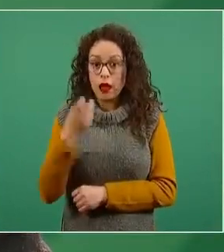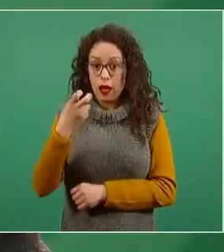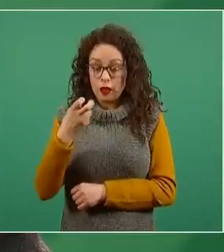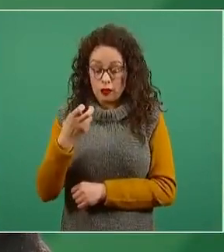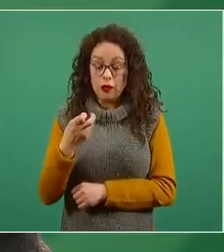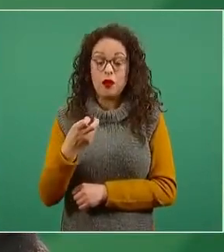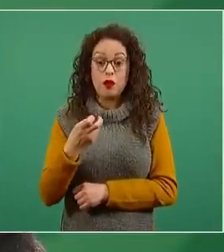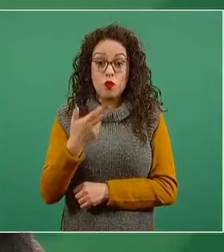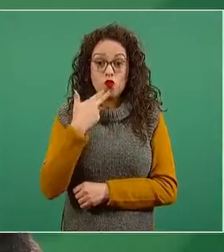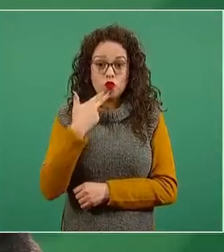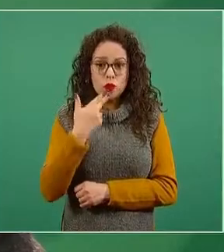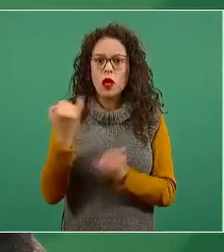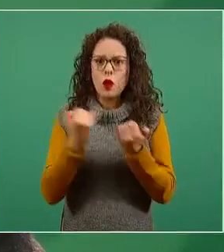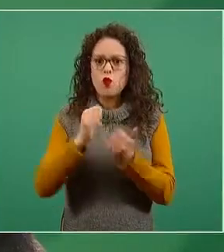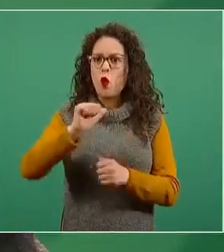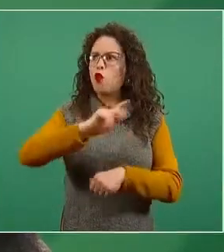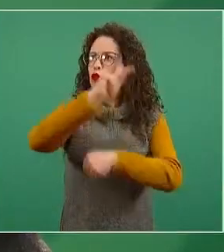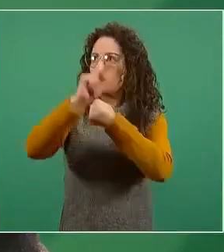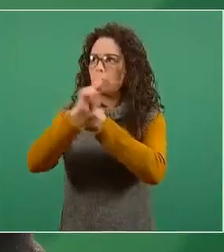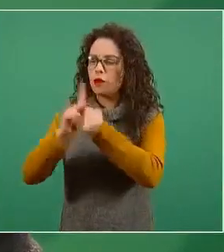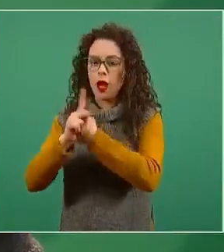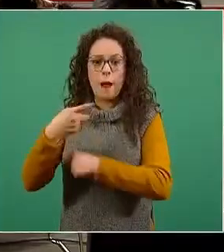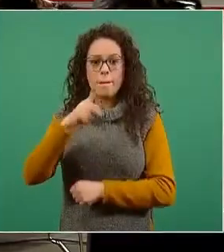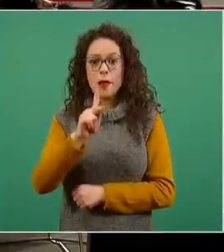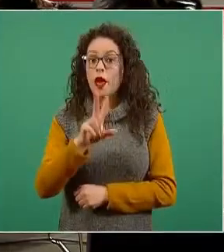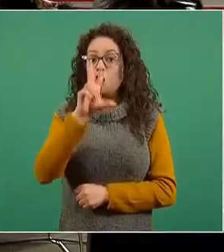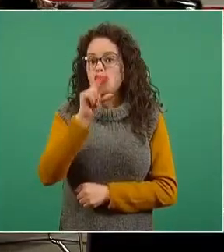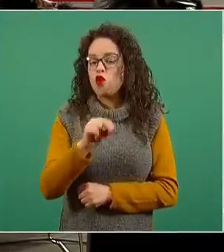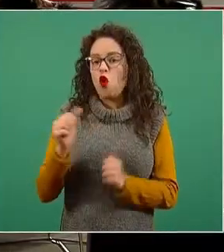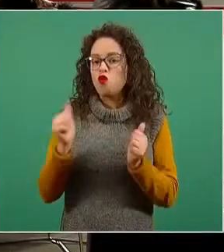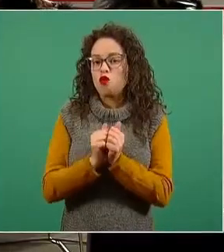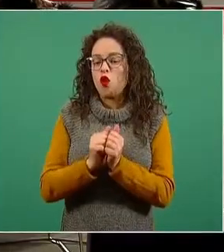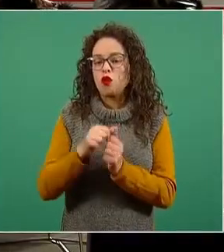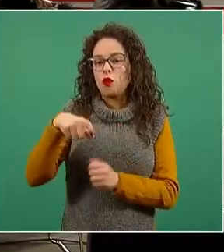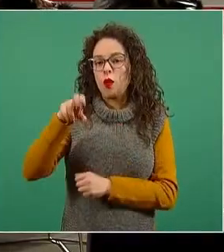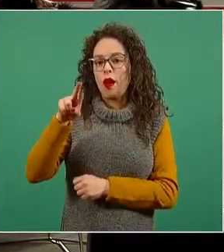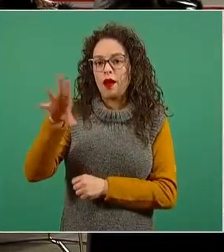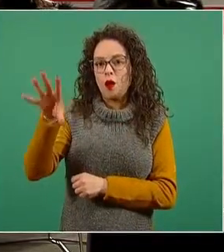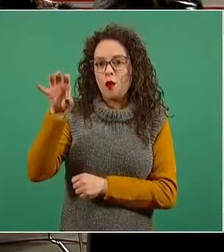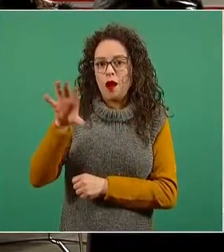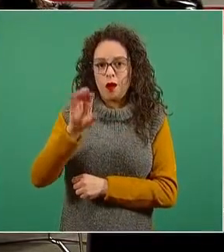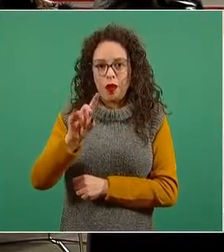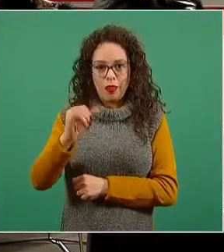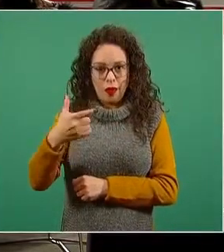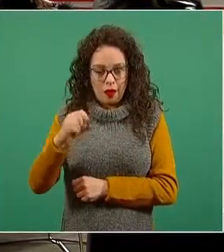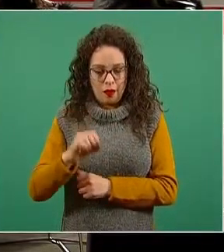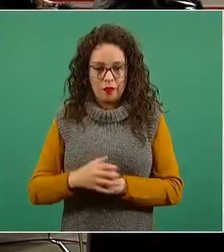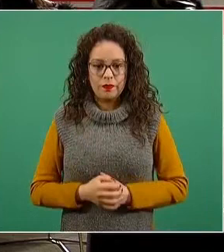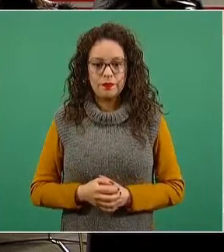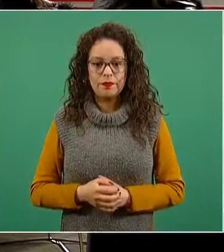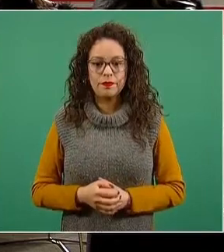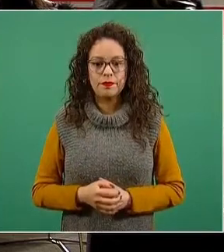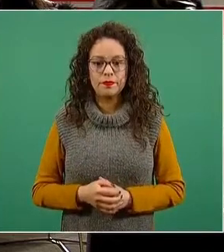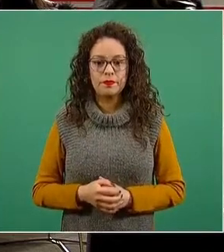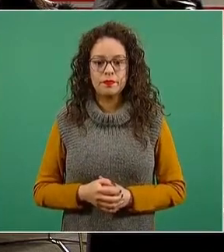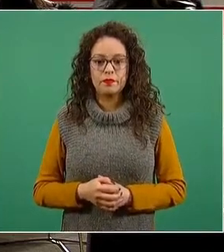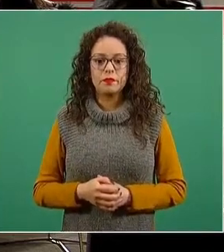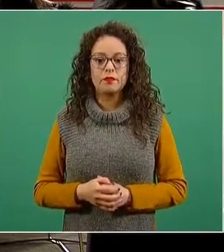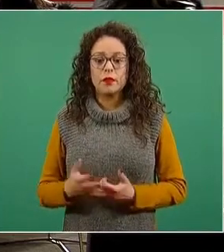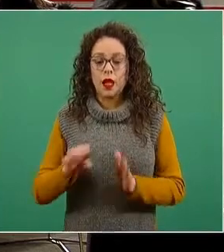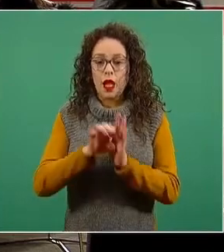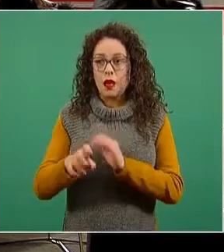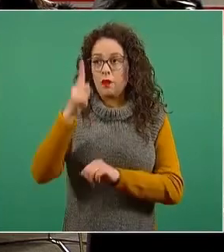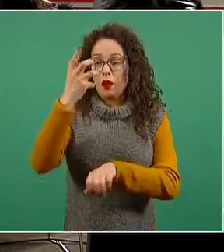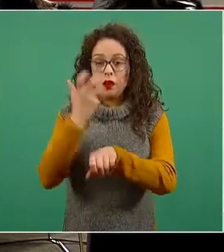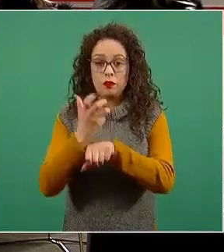de instrumento, pero no el código QR, por ejemplo, sino una ficha escrita a mano. Por ejemplo, en Estados